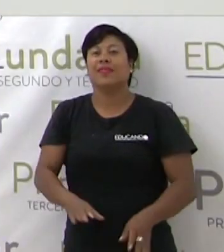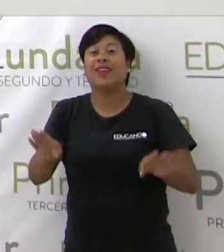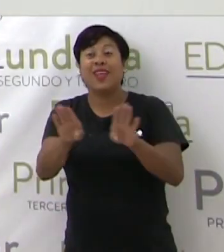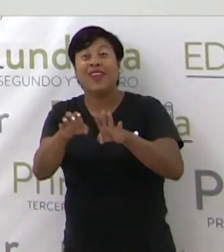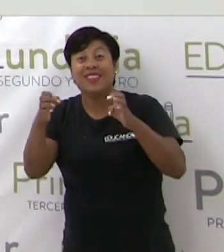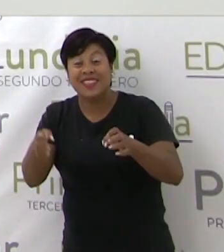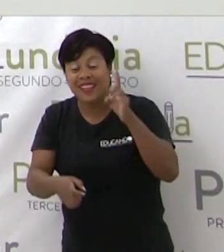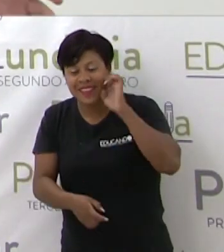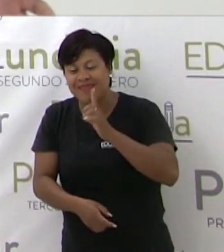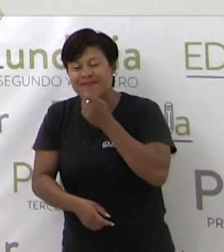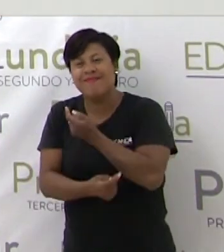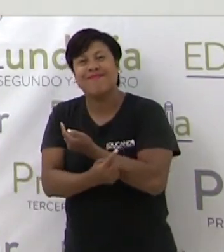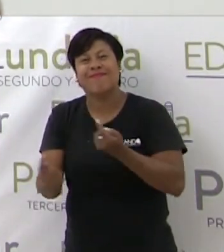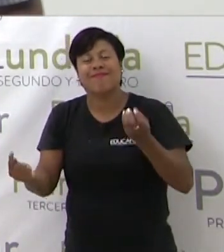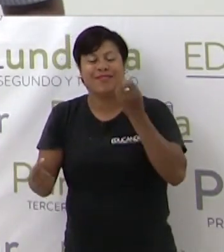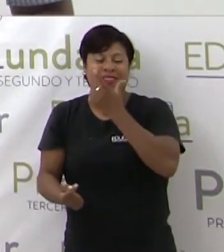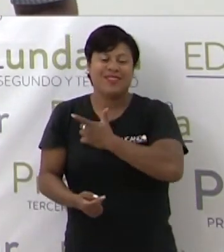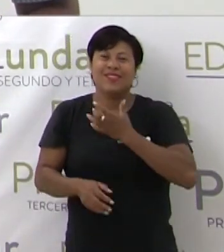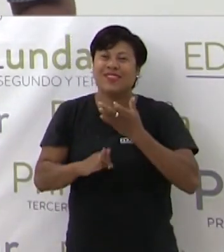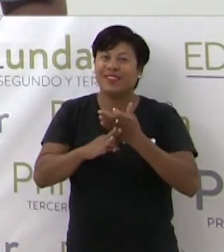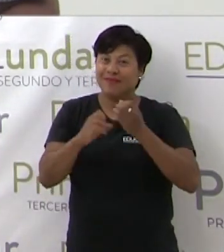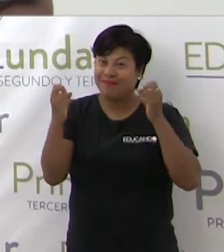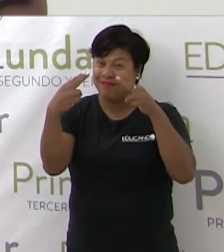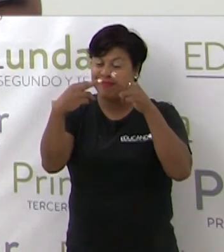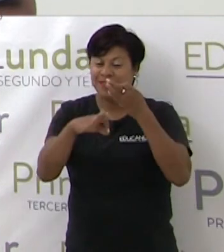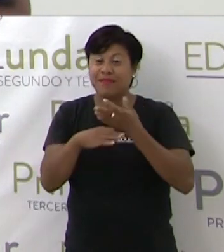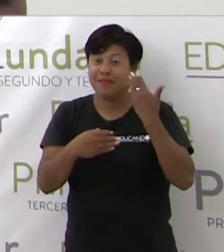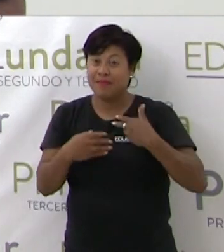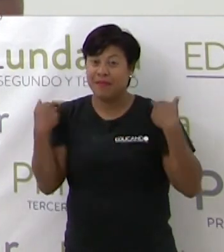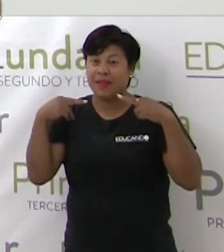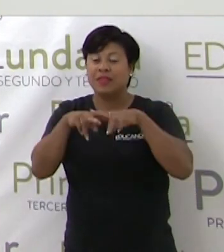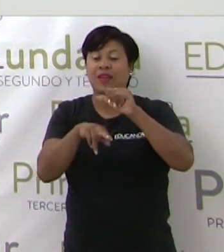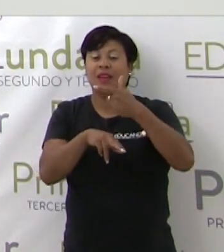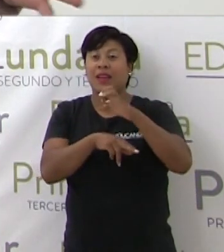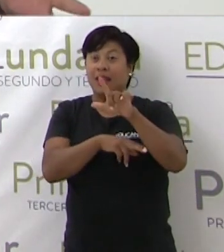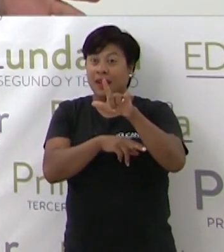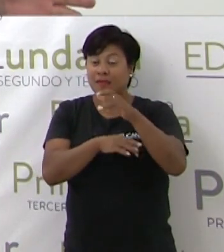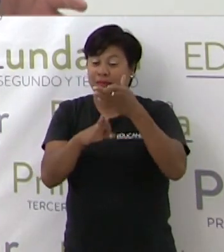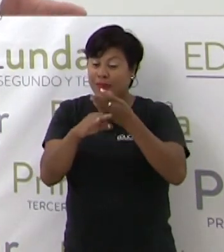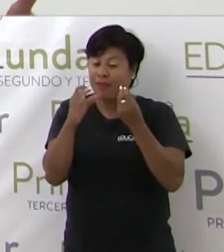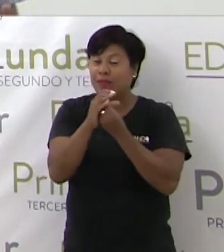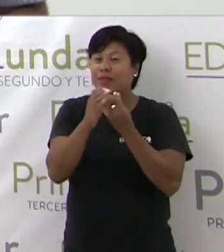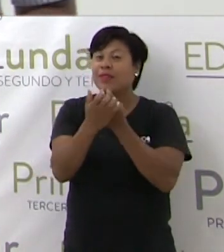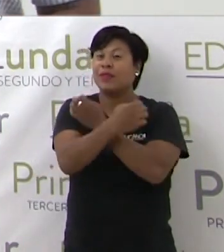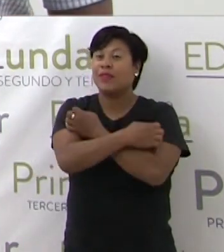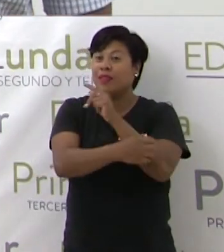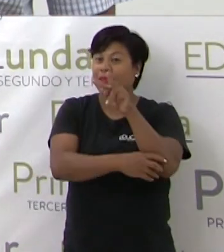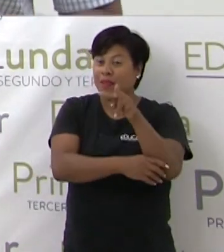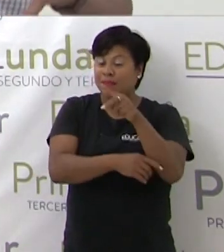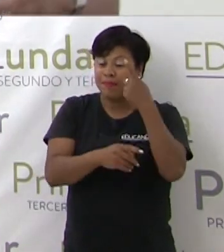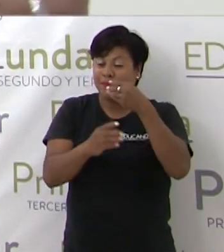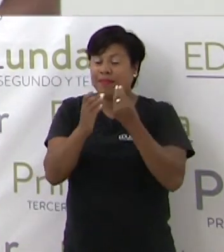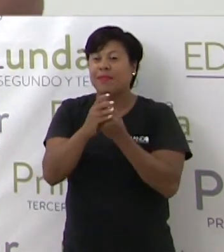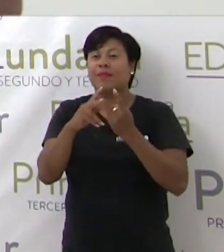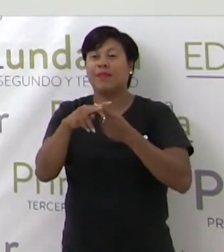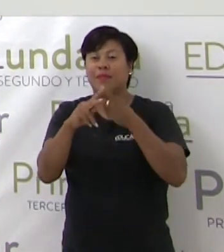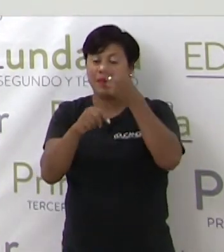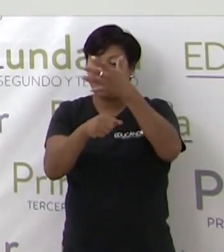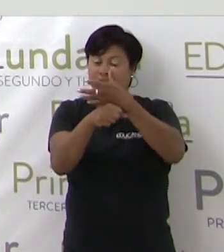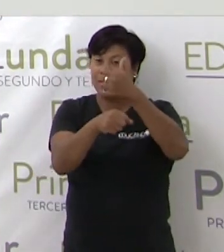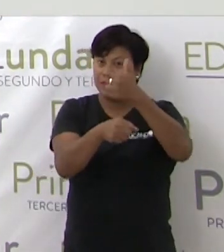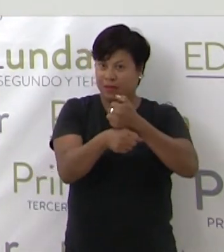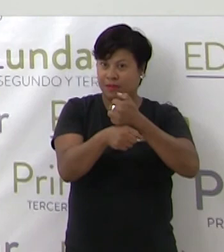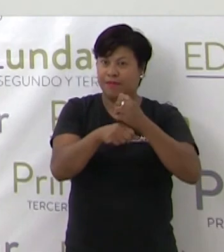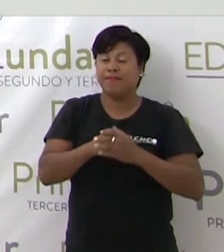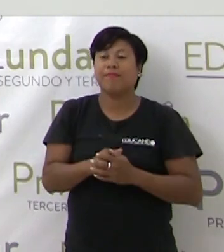¿Cómo están, niñas y niños? Me da mucho gusto saludarlos. Soy el profesor Ángel Fernando. Una sesión más en Educando TV, desafíos matemáticos para quinto y sexto